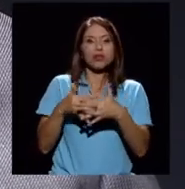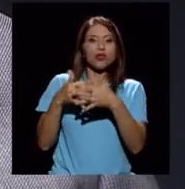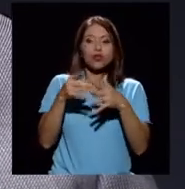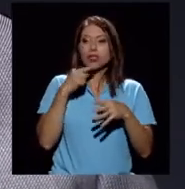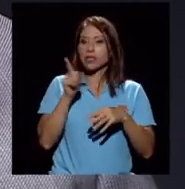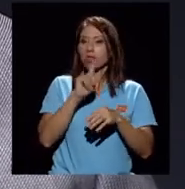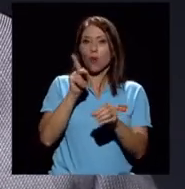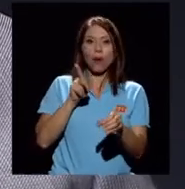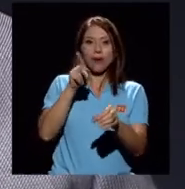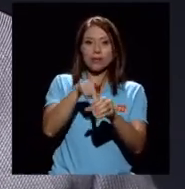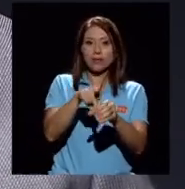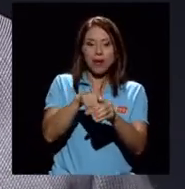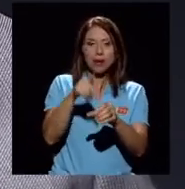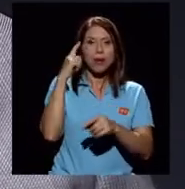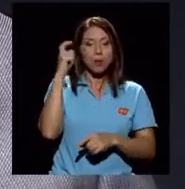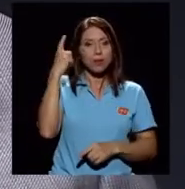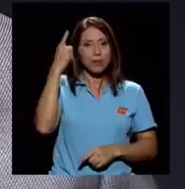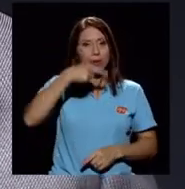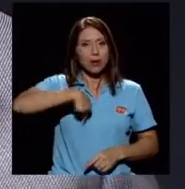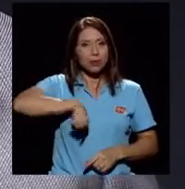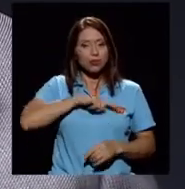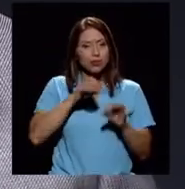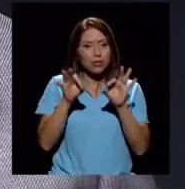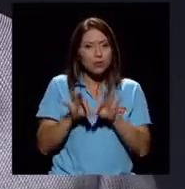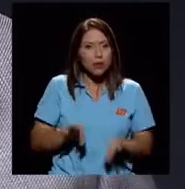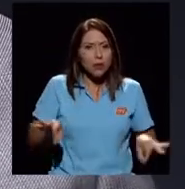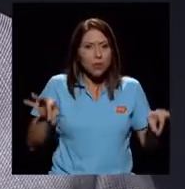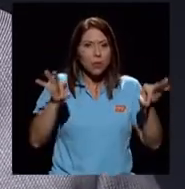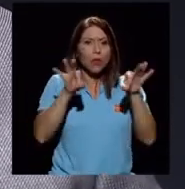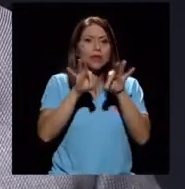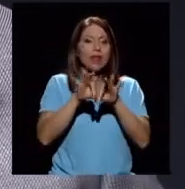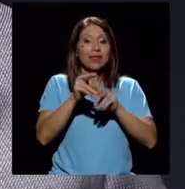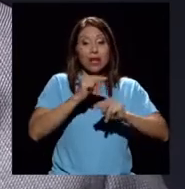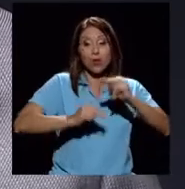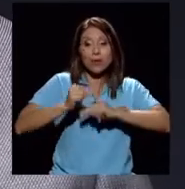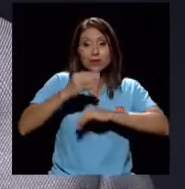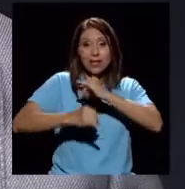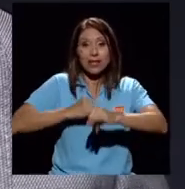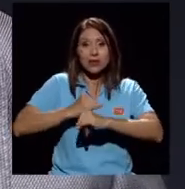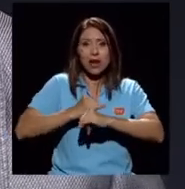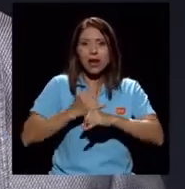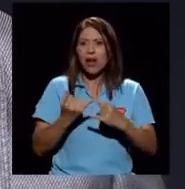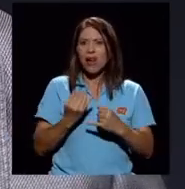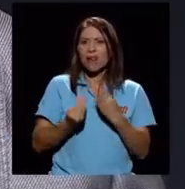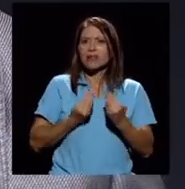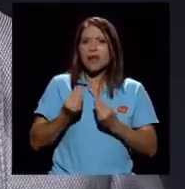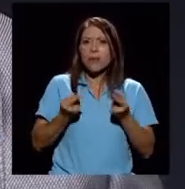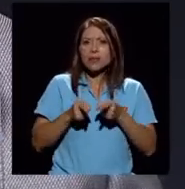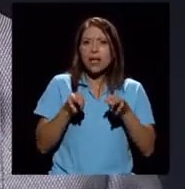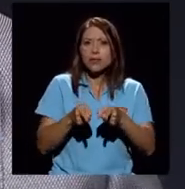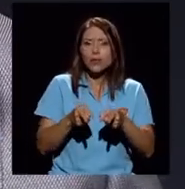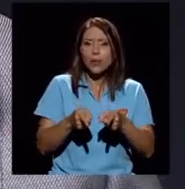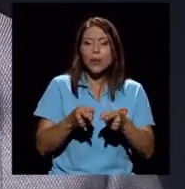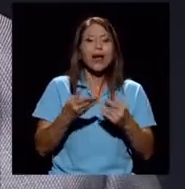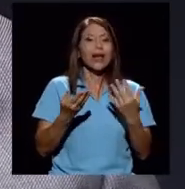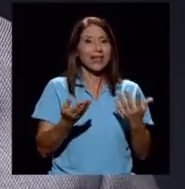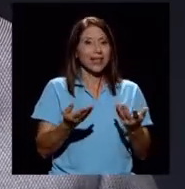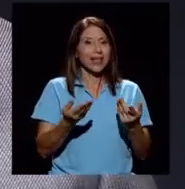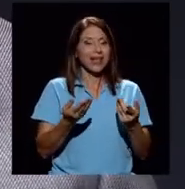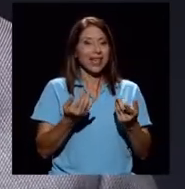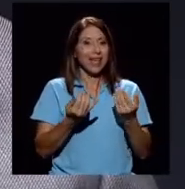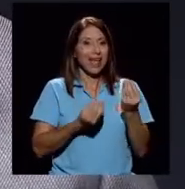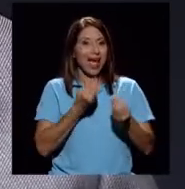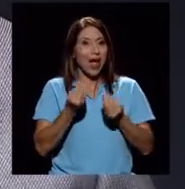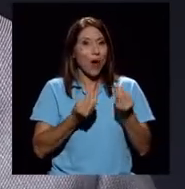porque para nosotros es muy importante el comercio internacional y qué es lo que está pasando que están se están dando o se están